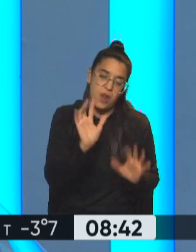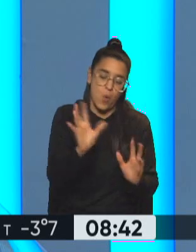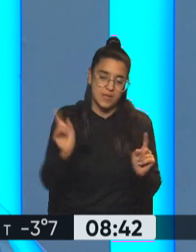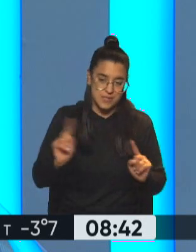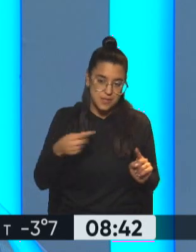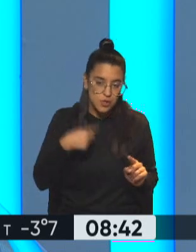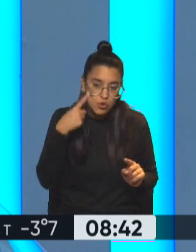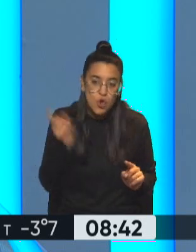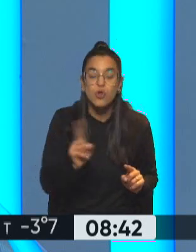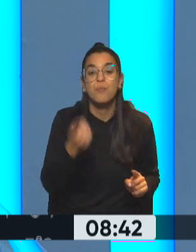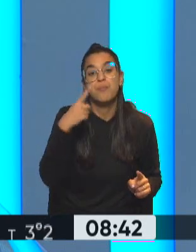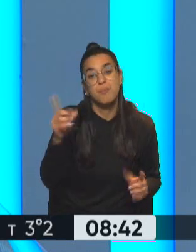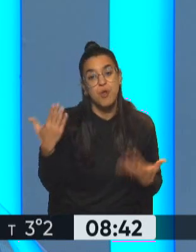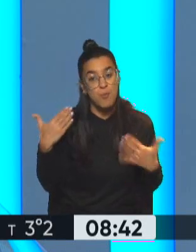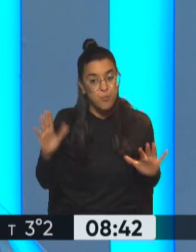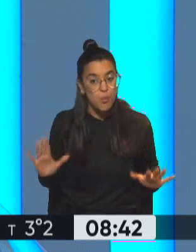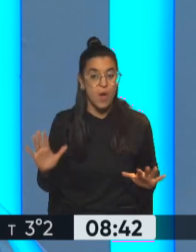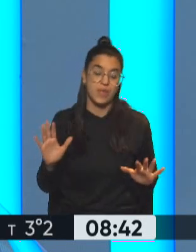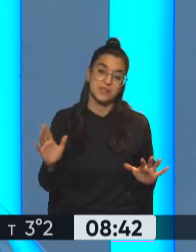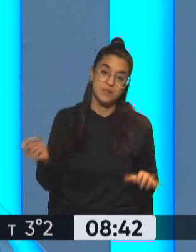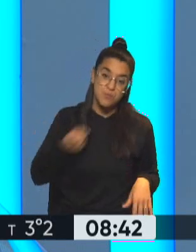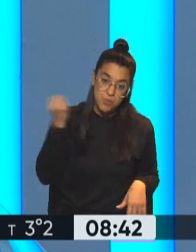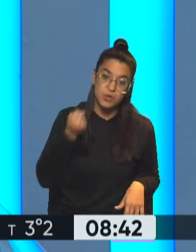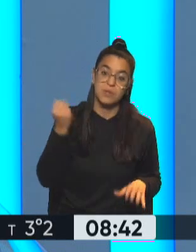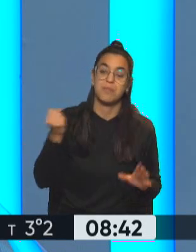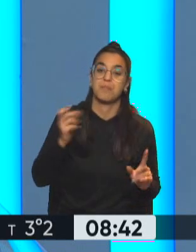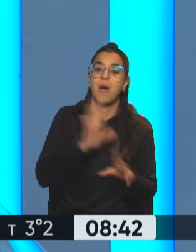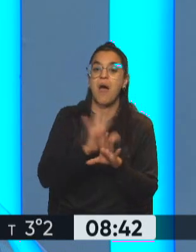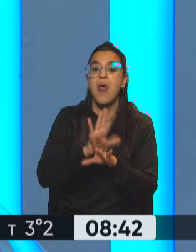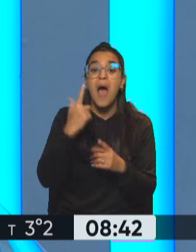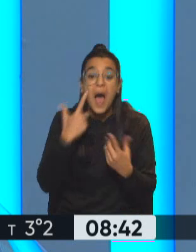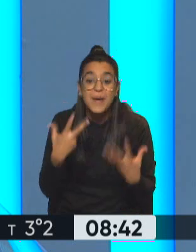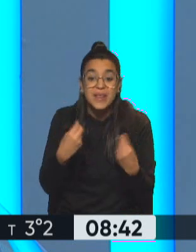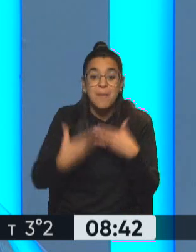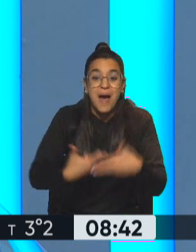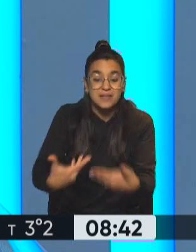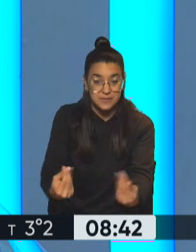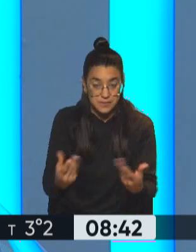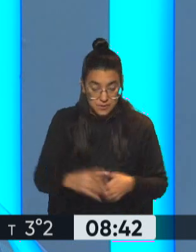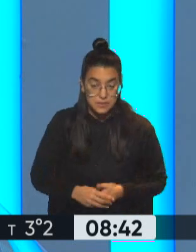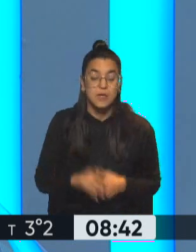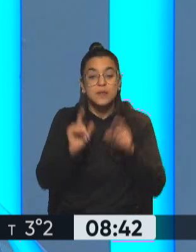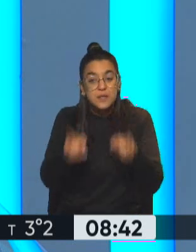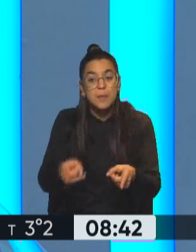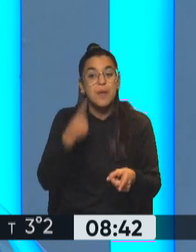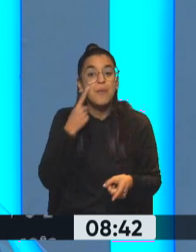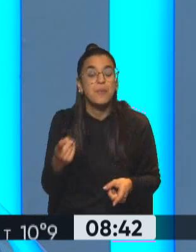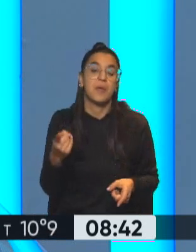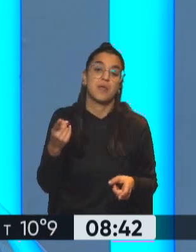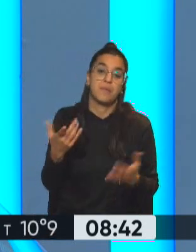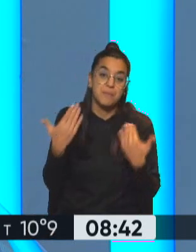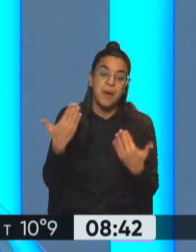pasar, pero que su palabra puede ser muy significativa para acotar esas expectativas y aventar esa